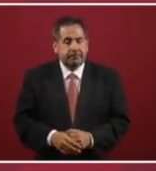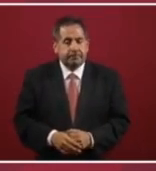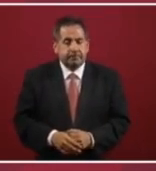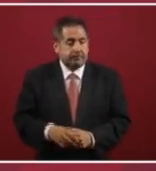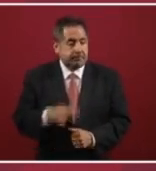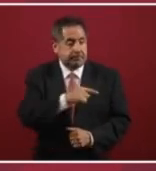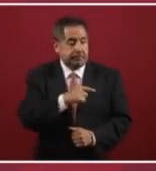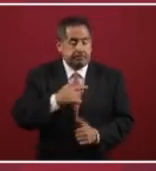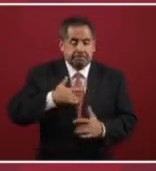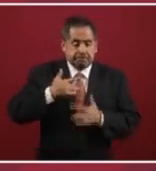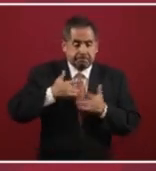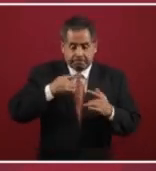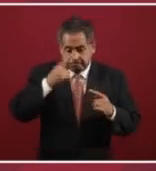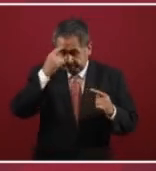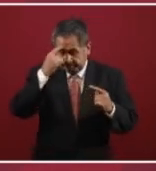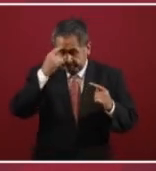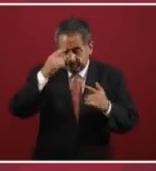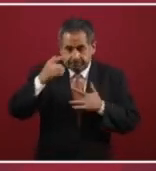excitan.